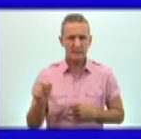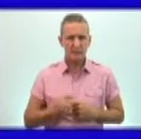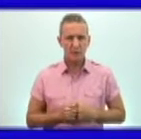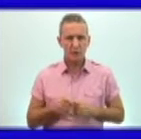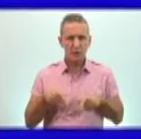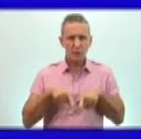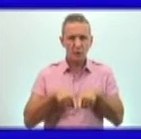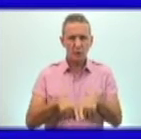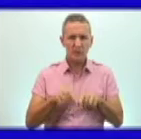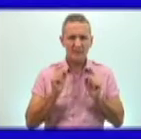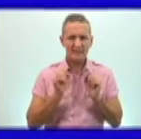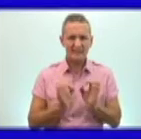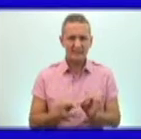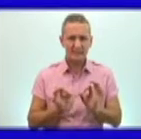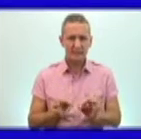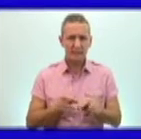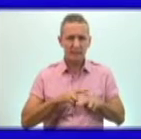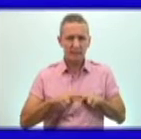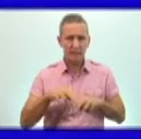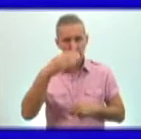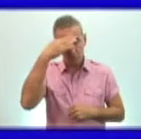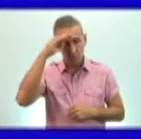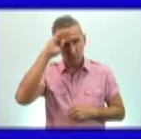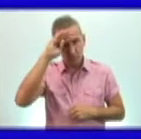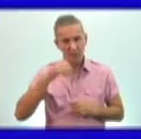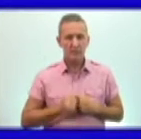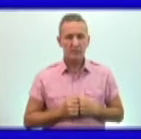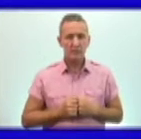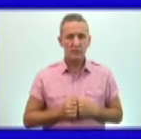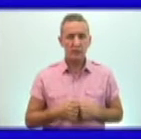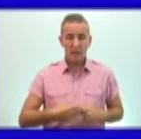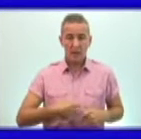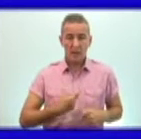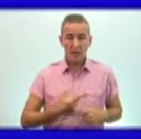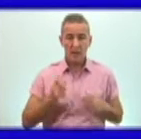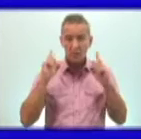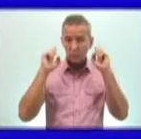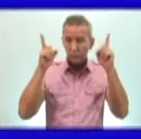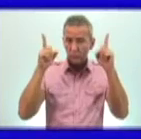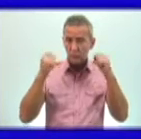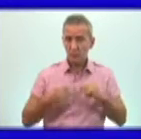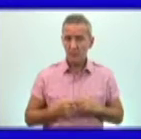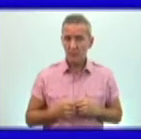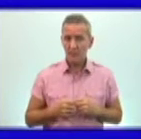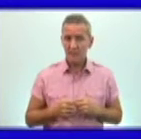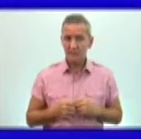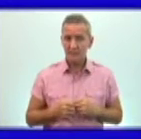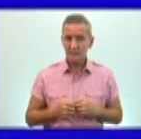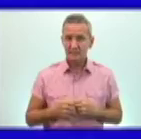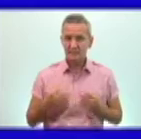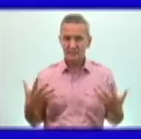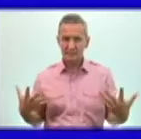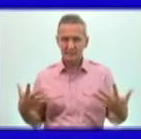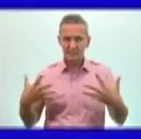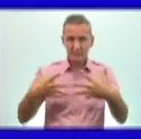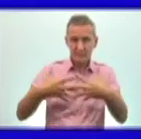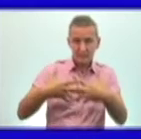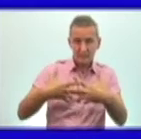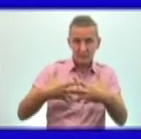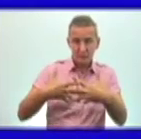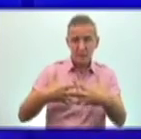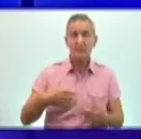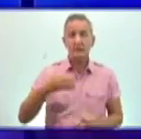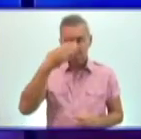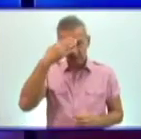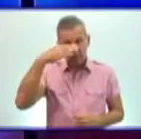historia de Cuba. Se trata, por tanto, desde el punto de vista de la cultura política, de articular que se es